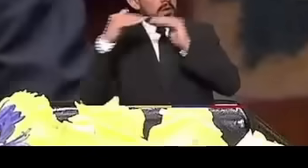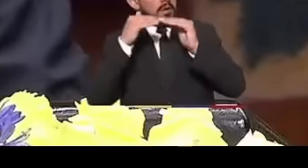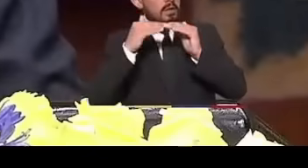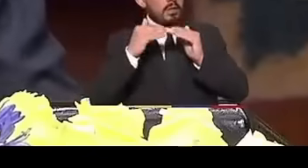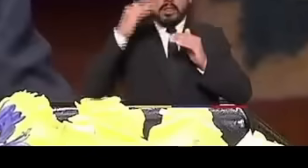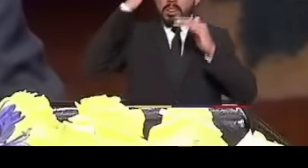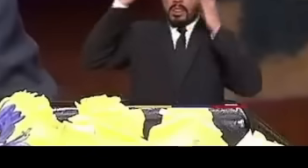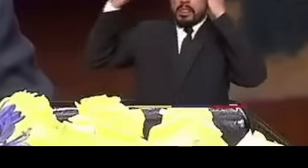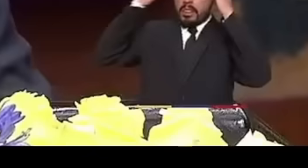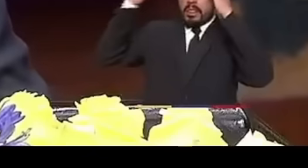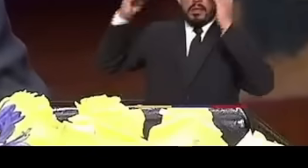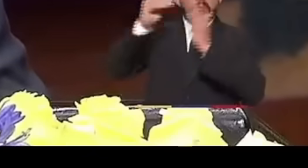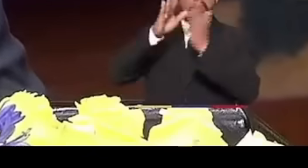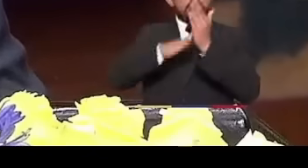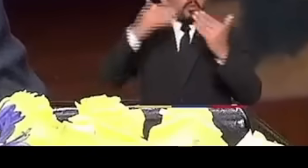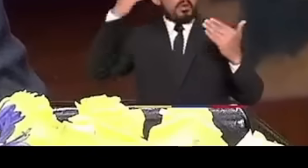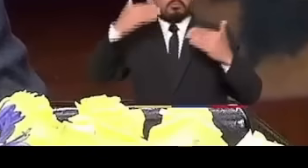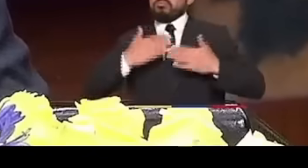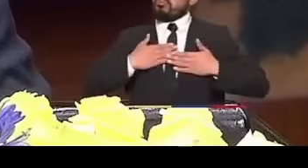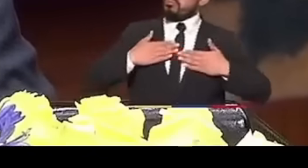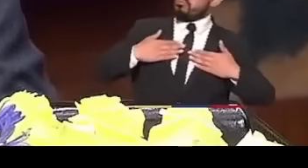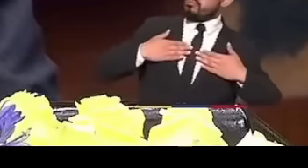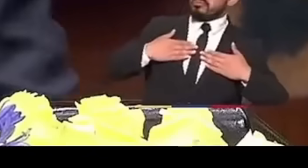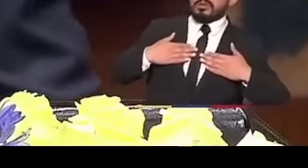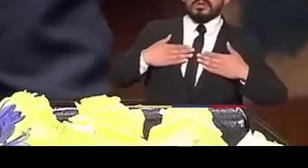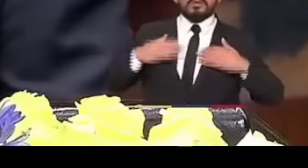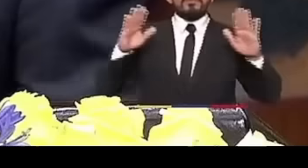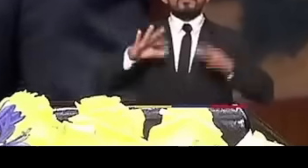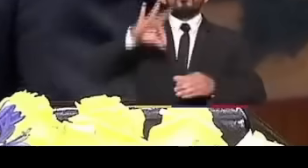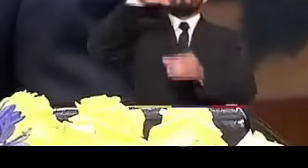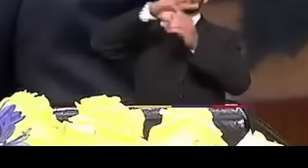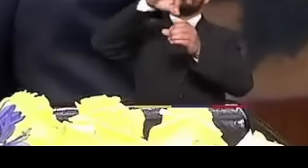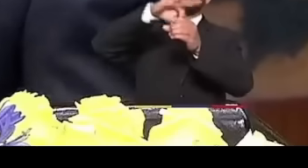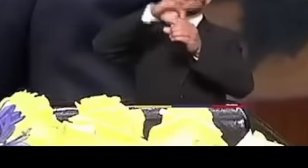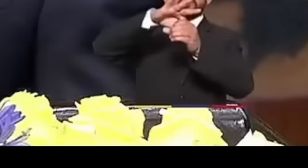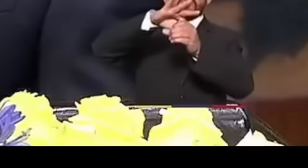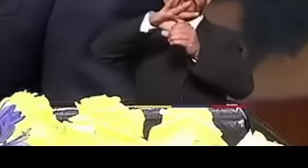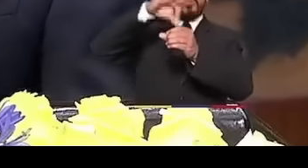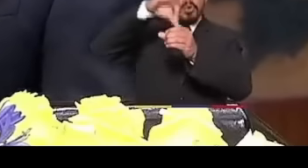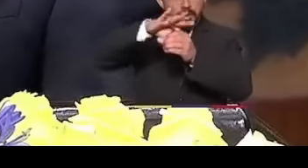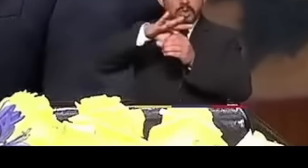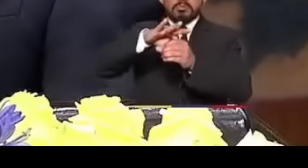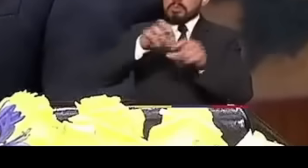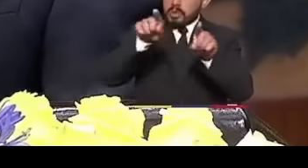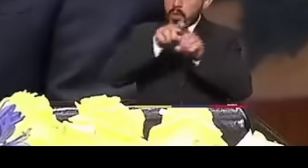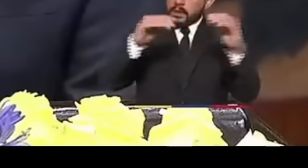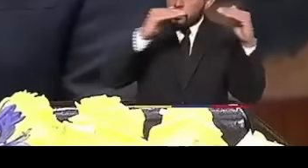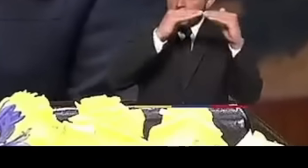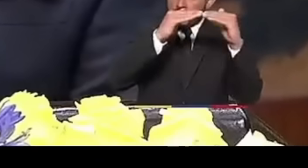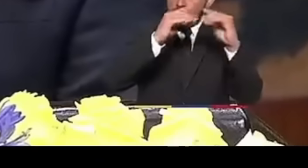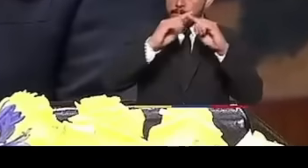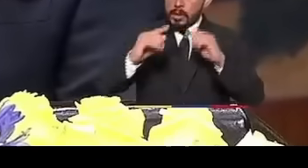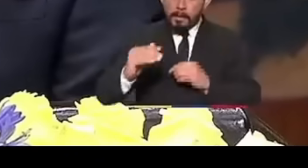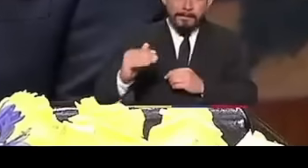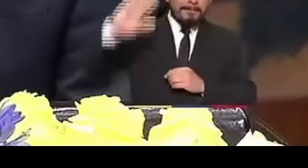adelante proyectos políticos. Las elecciones son una parte esencial del proceso democrático, pero